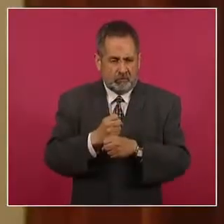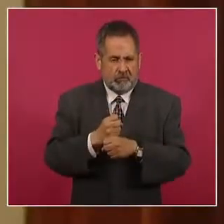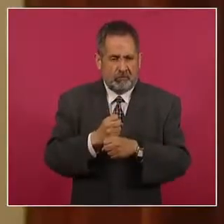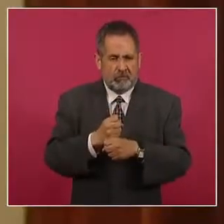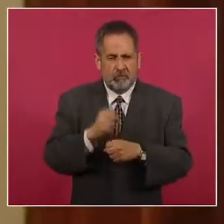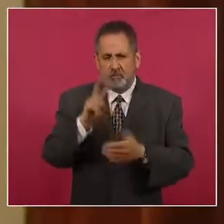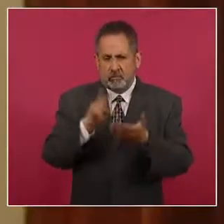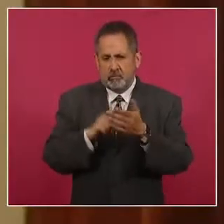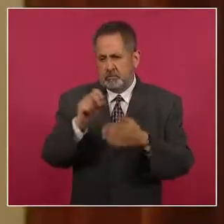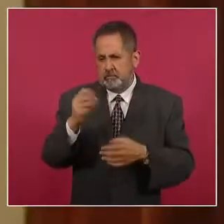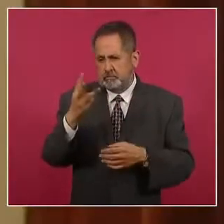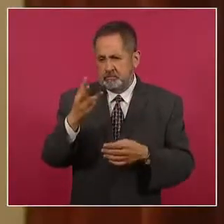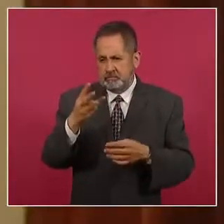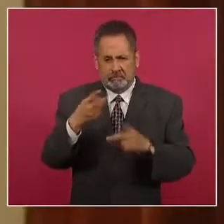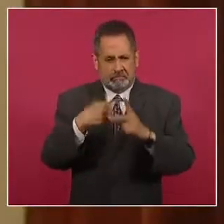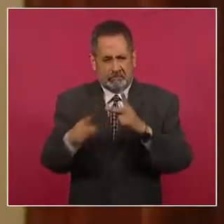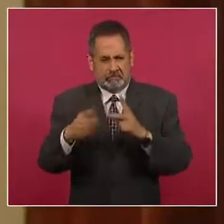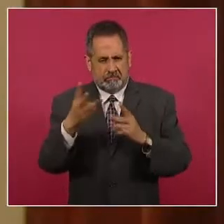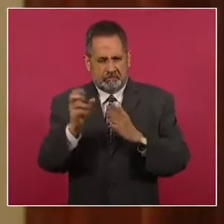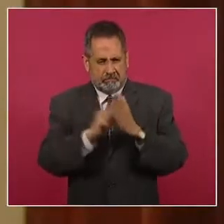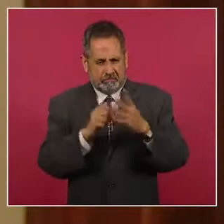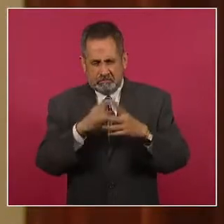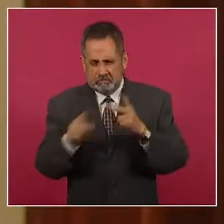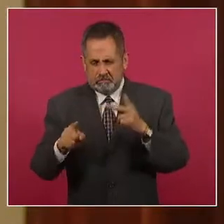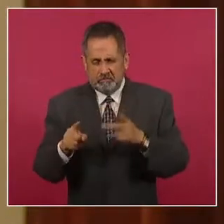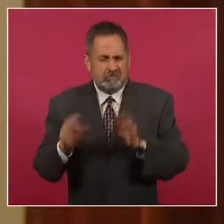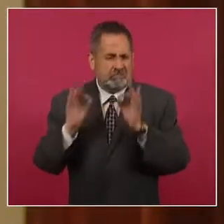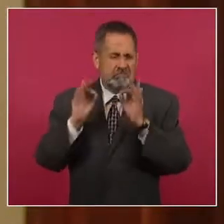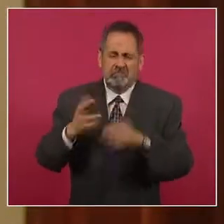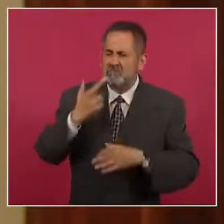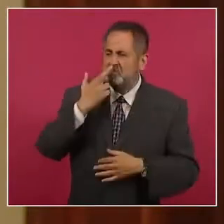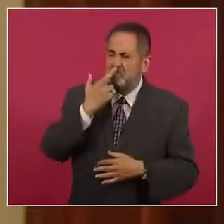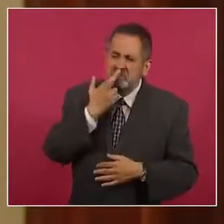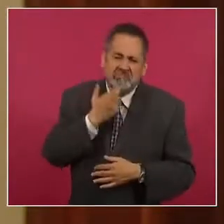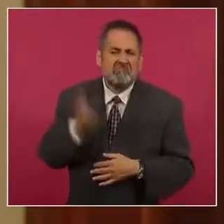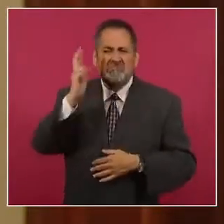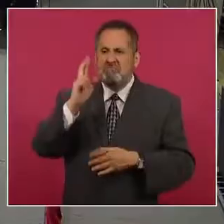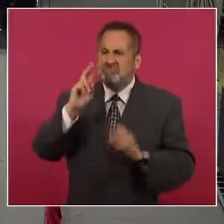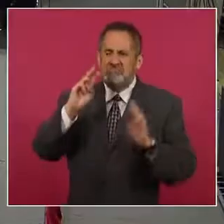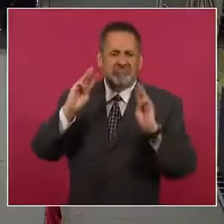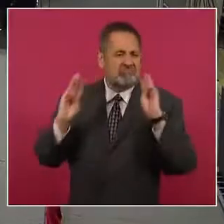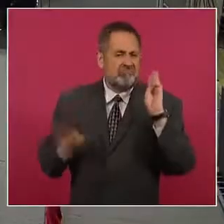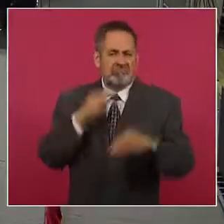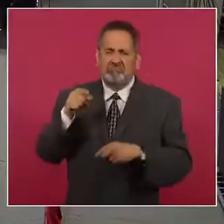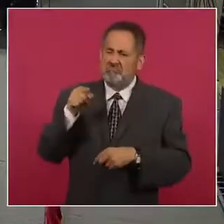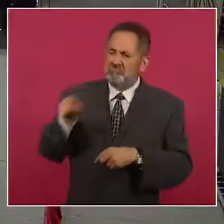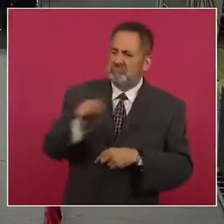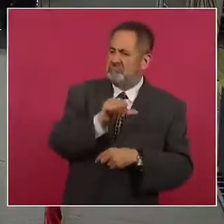tener uno de los mejores sistemas de salud pública del mundo.